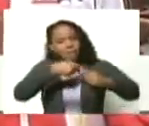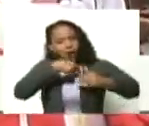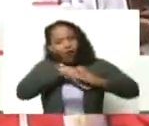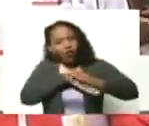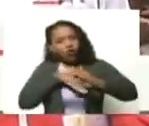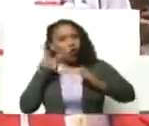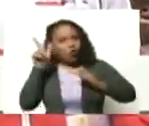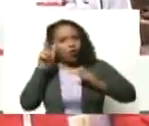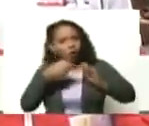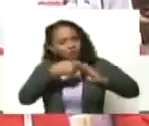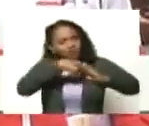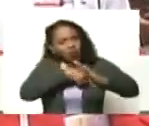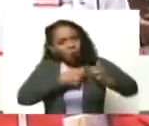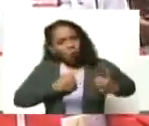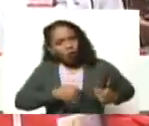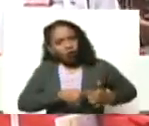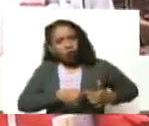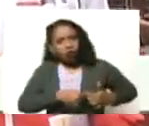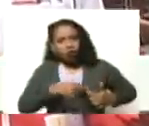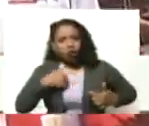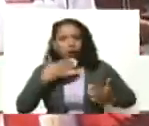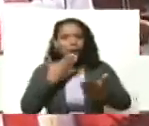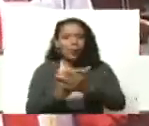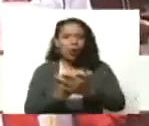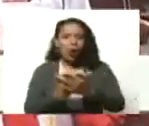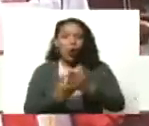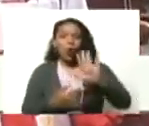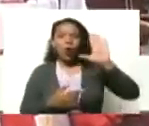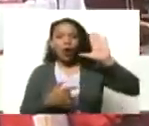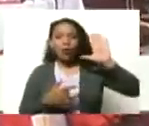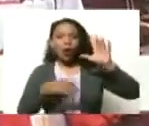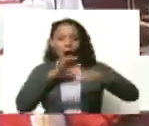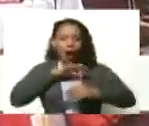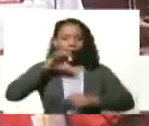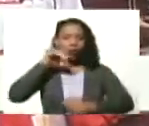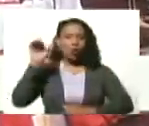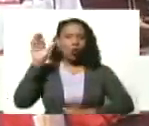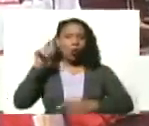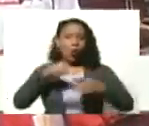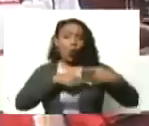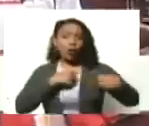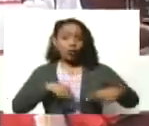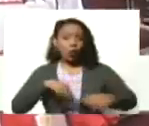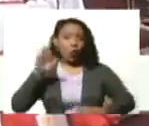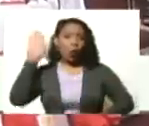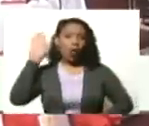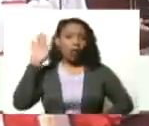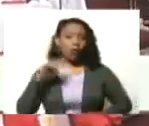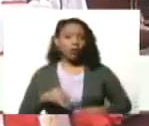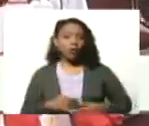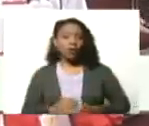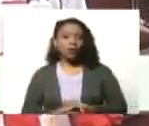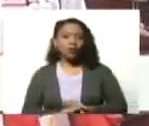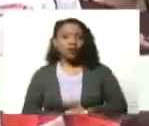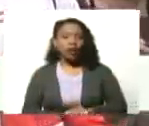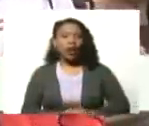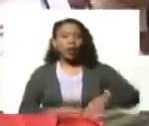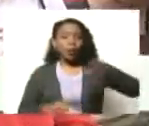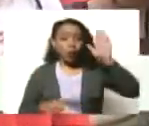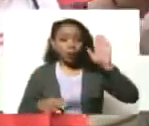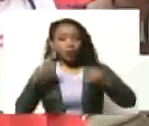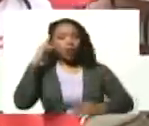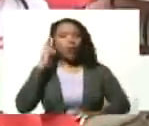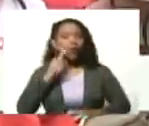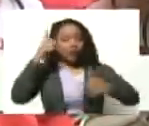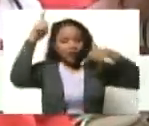Por eso este juramento les pido que lo hagamos desde el alma y del corazón. Es el juramento de Chávez. Es el juramento de Bolívar